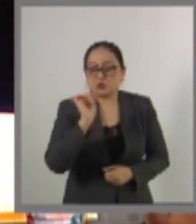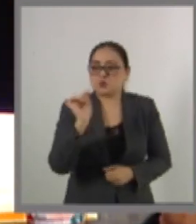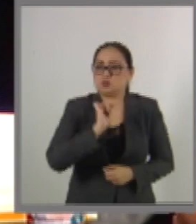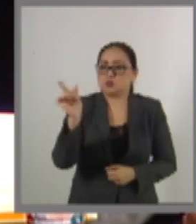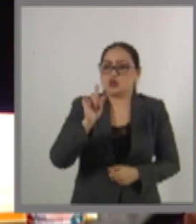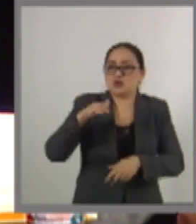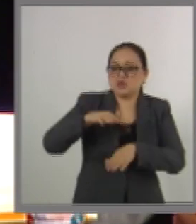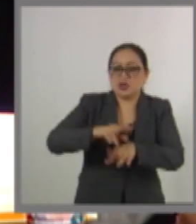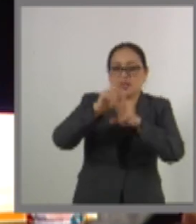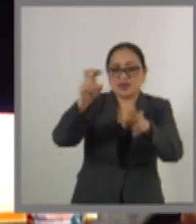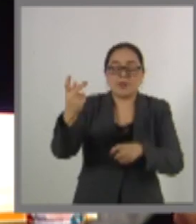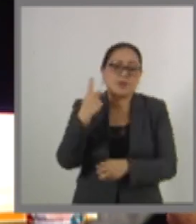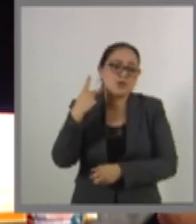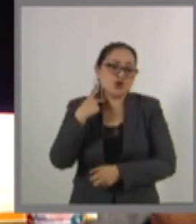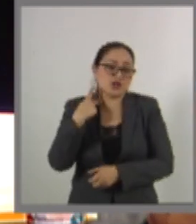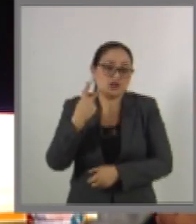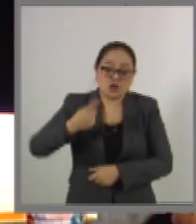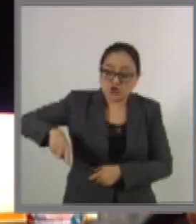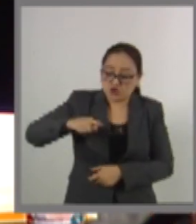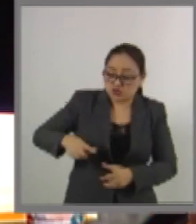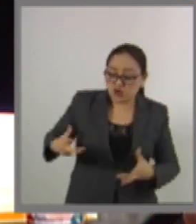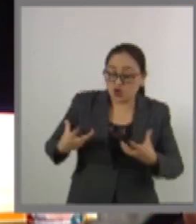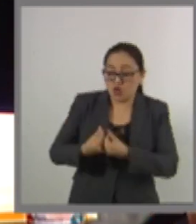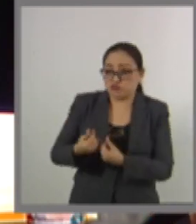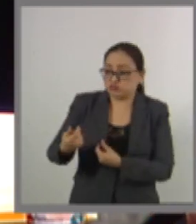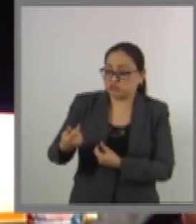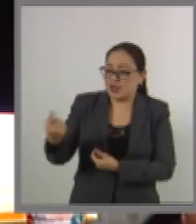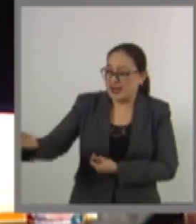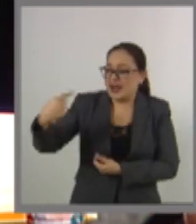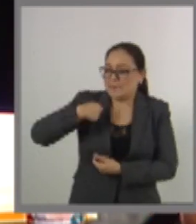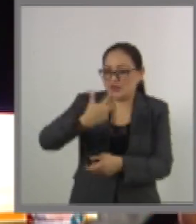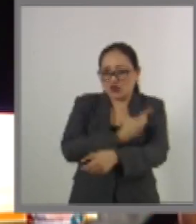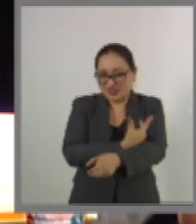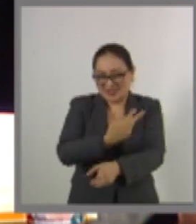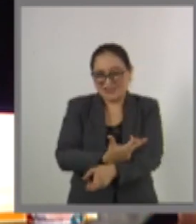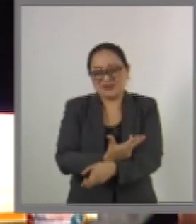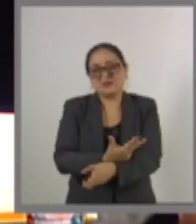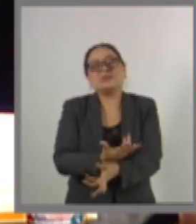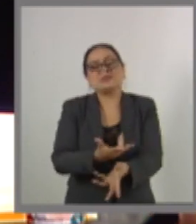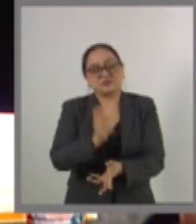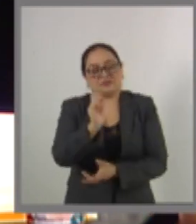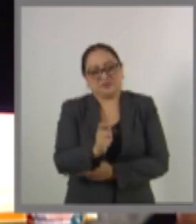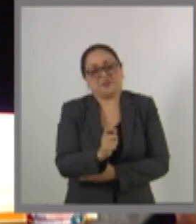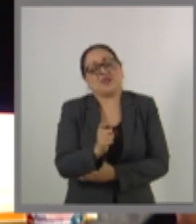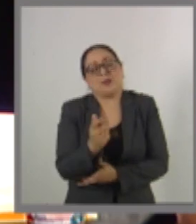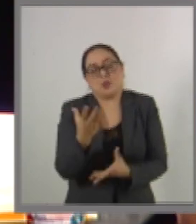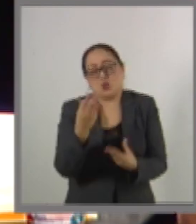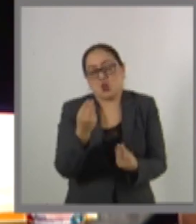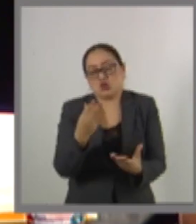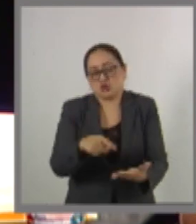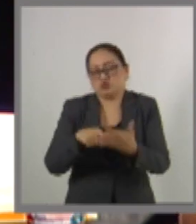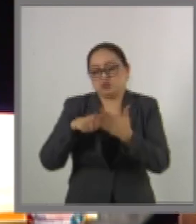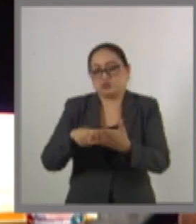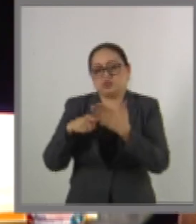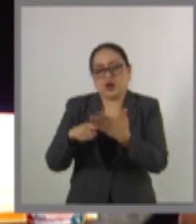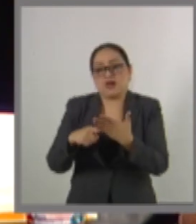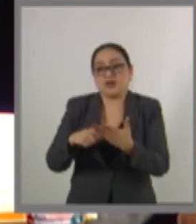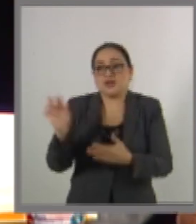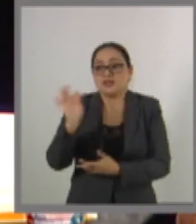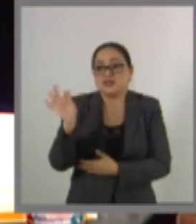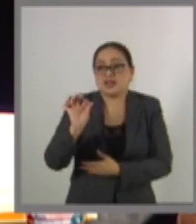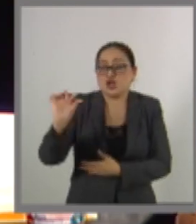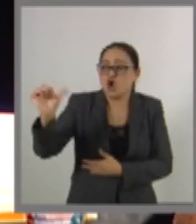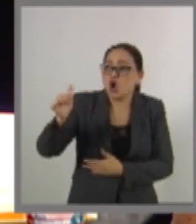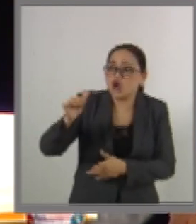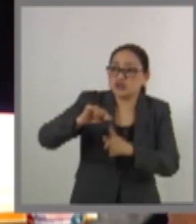profesional, y a todos nosotros los que hemos sido coordinados por él, la verdad nos ha enseñado muchísimas cosas. A los que veníamos de